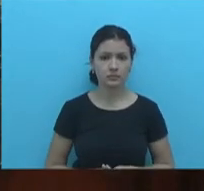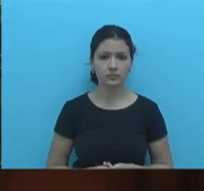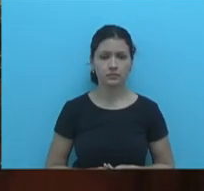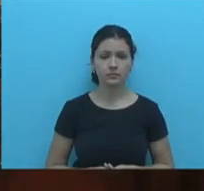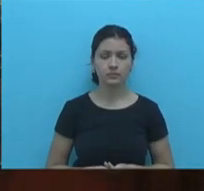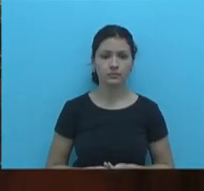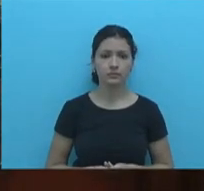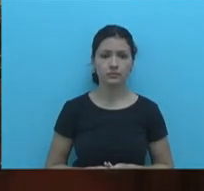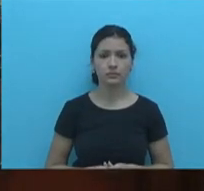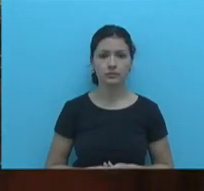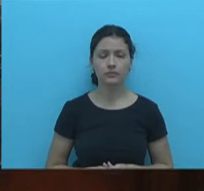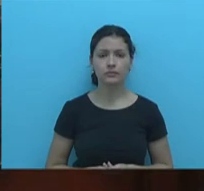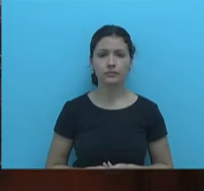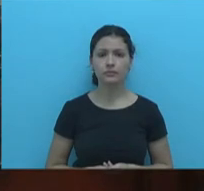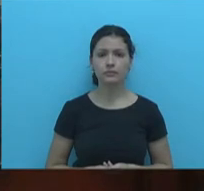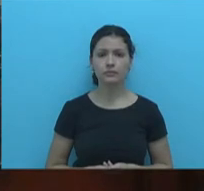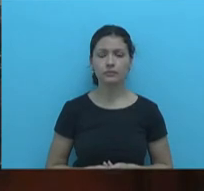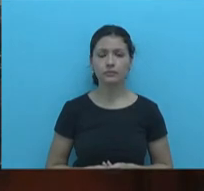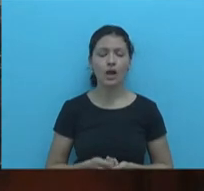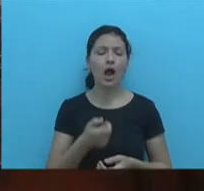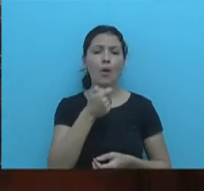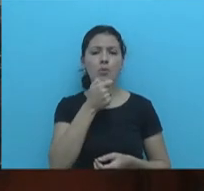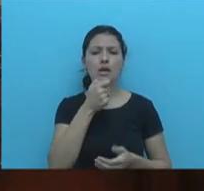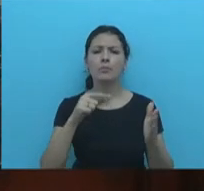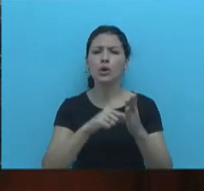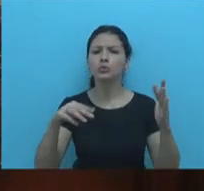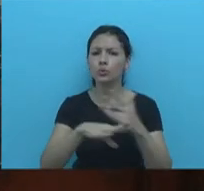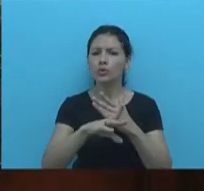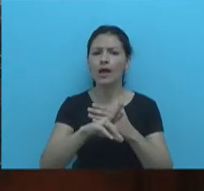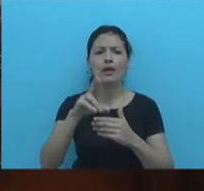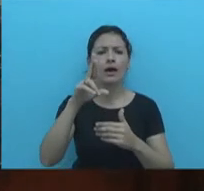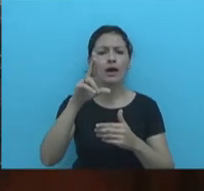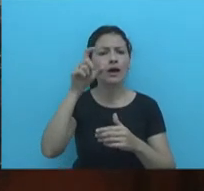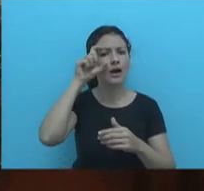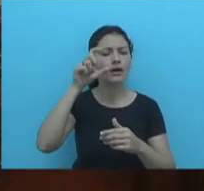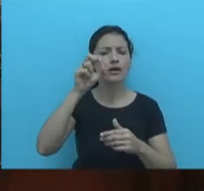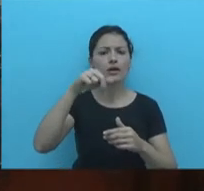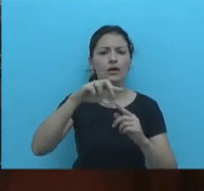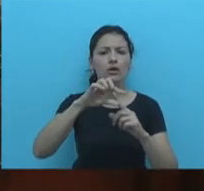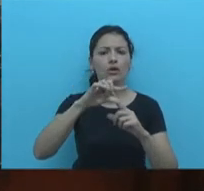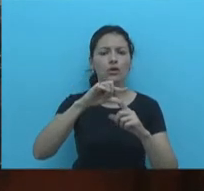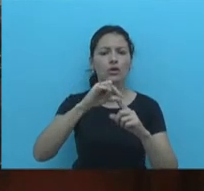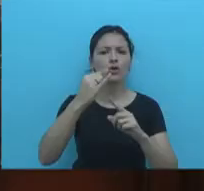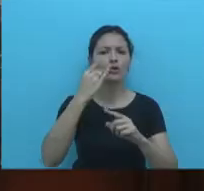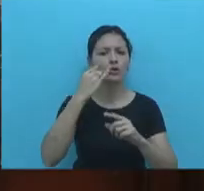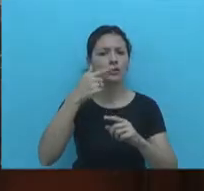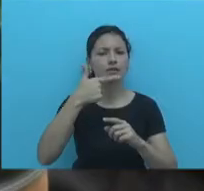Diputado. Sí, en Reconquista, por ejemplo, ya se está dando la prohibición de la carreta a caballo.